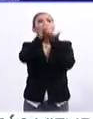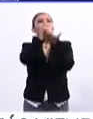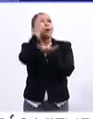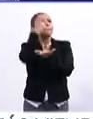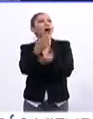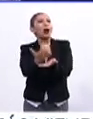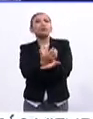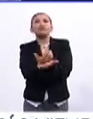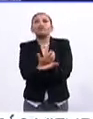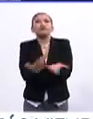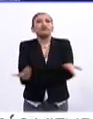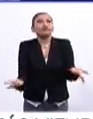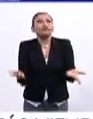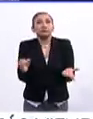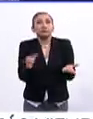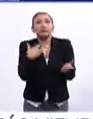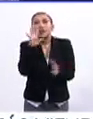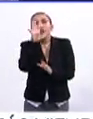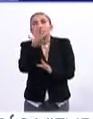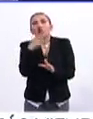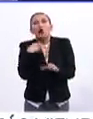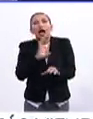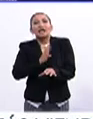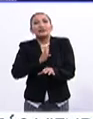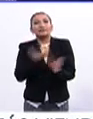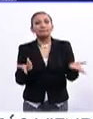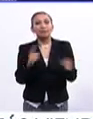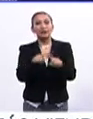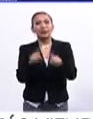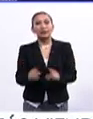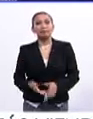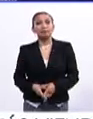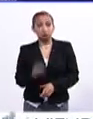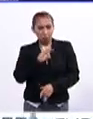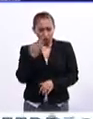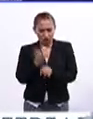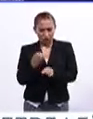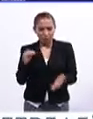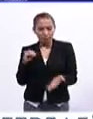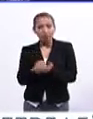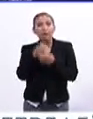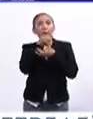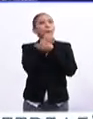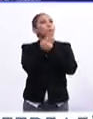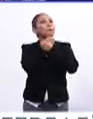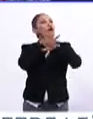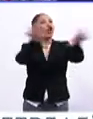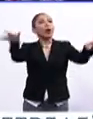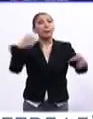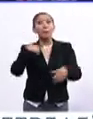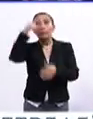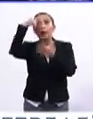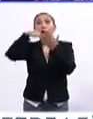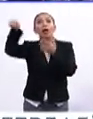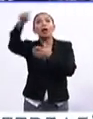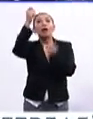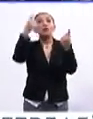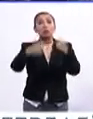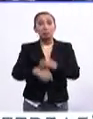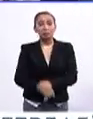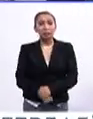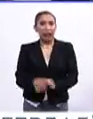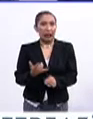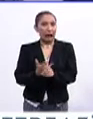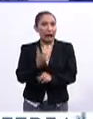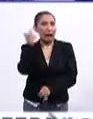para curarte 5 tipos de cáncer. Lo puedo hacer ahorita. y hay gente que me va a querer. Y eso es